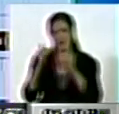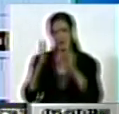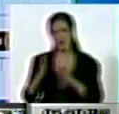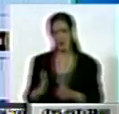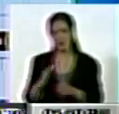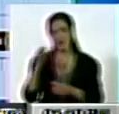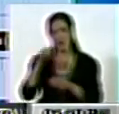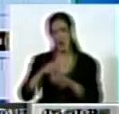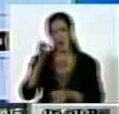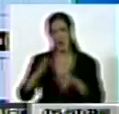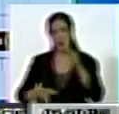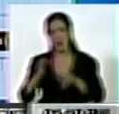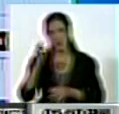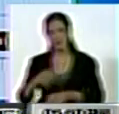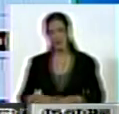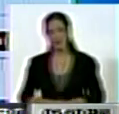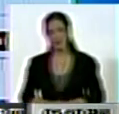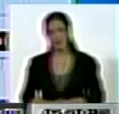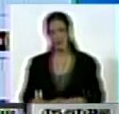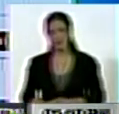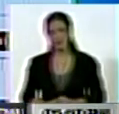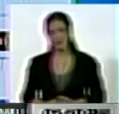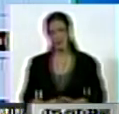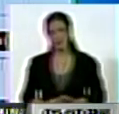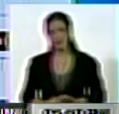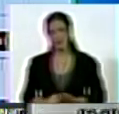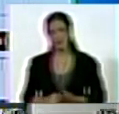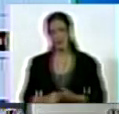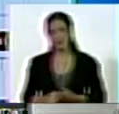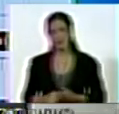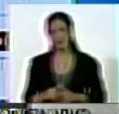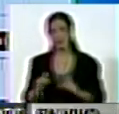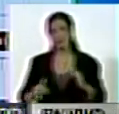la cartera de Interior y Justicia, aumentamos a